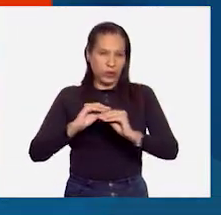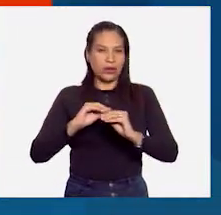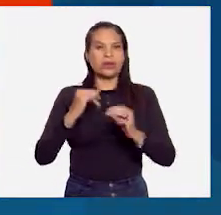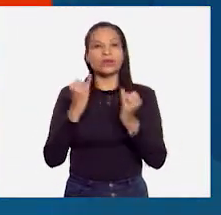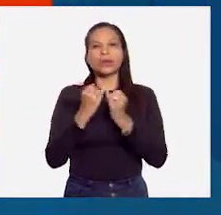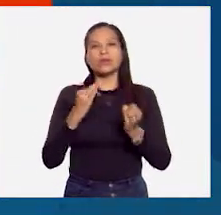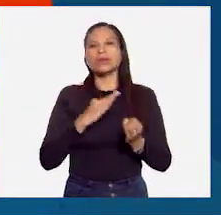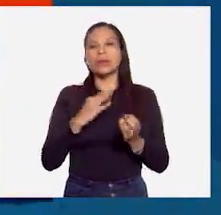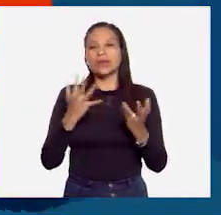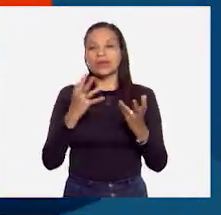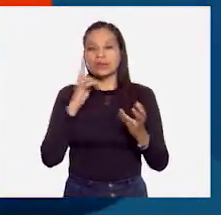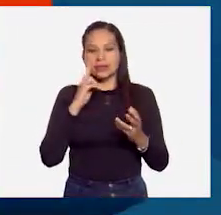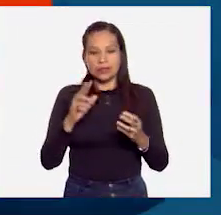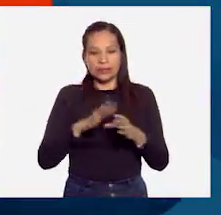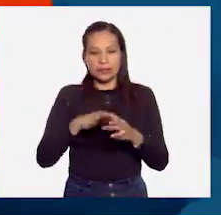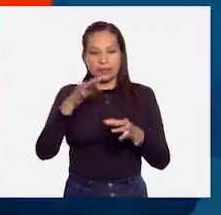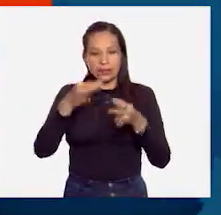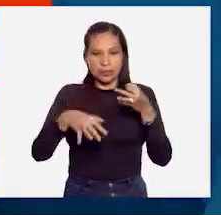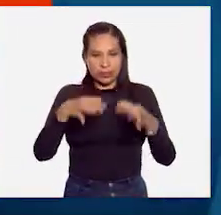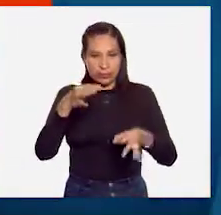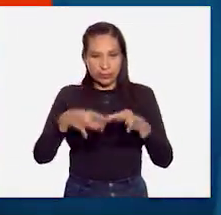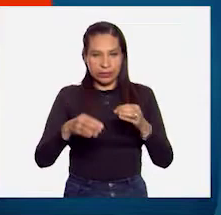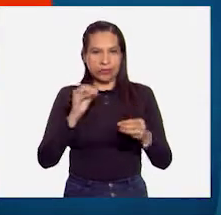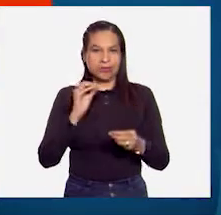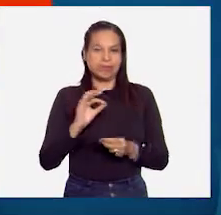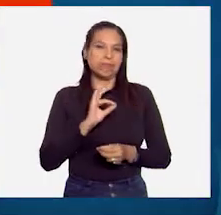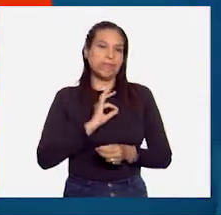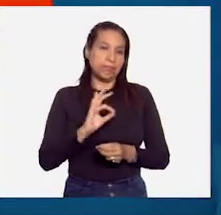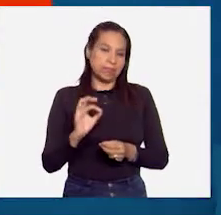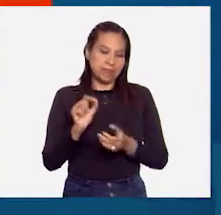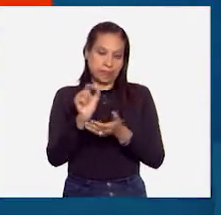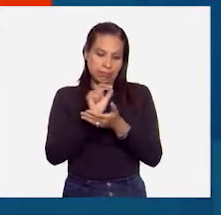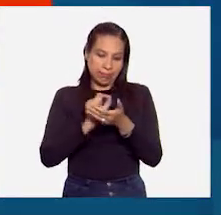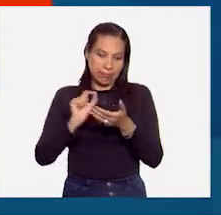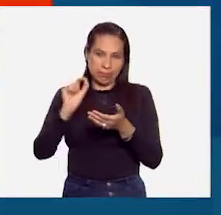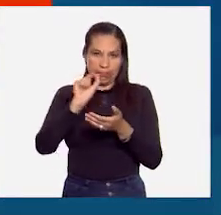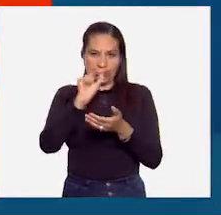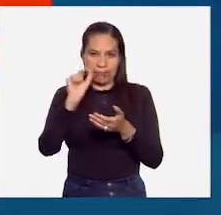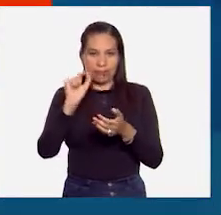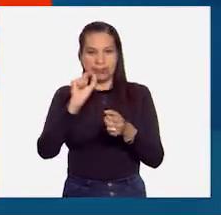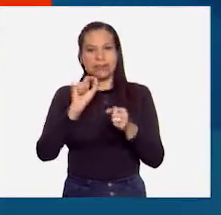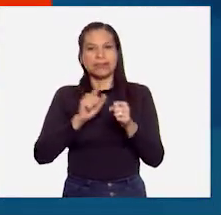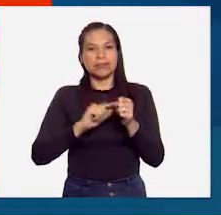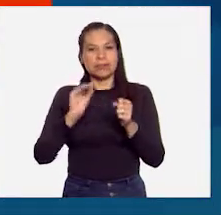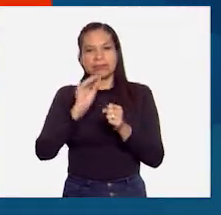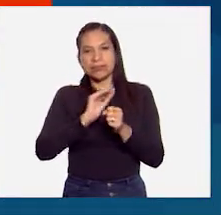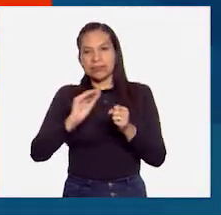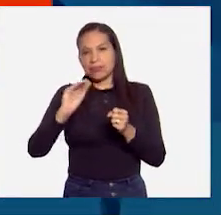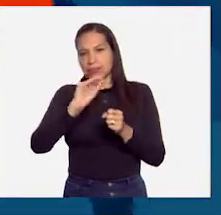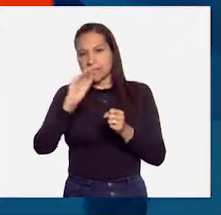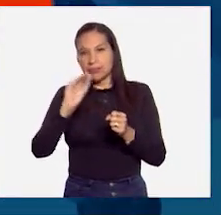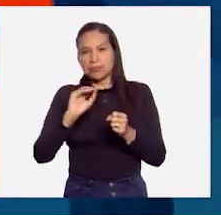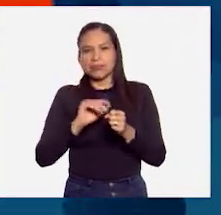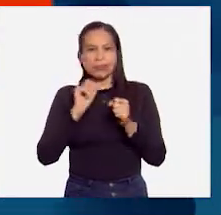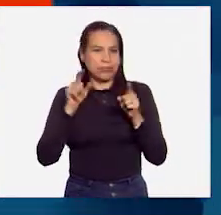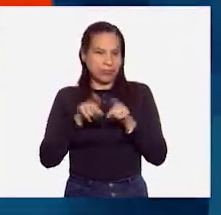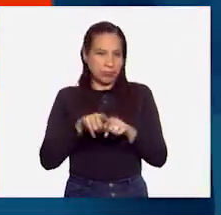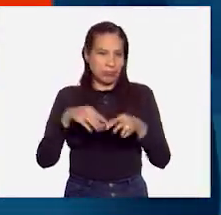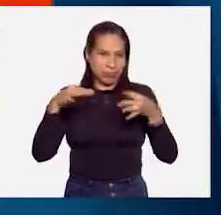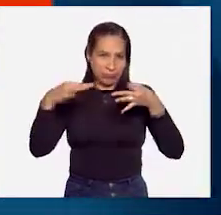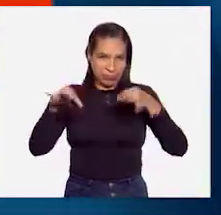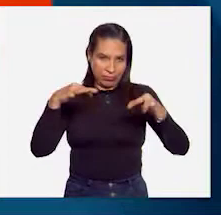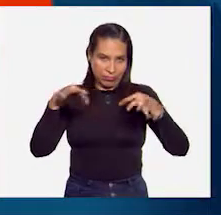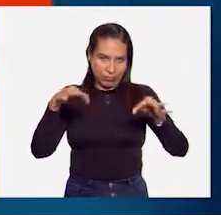Pueden hacerlo así en gotas. Pueden delinearle un poquito, moverle un poquito con la misma